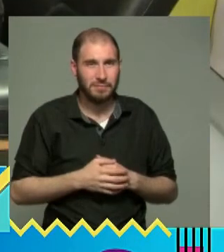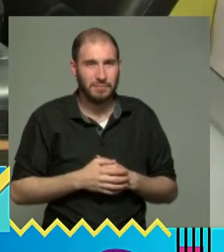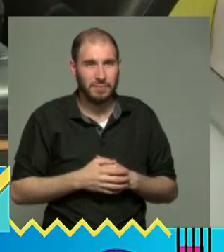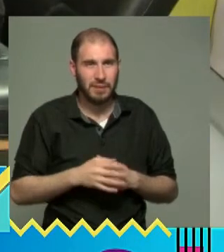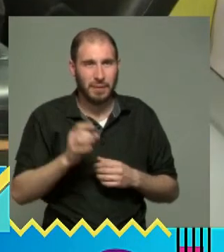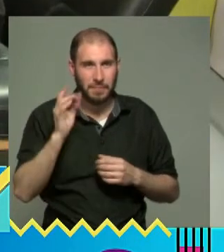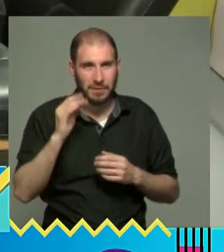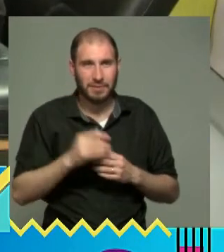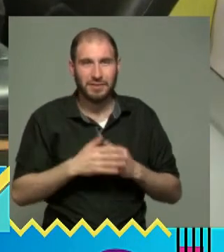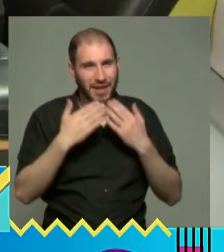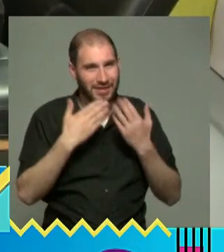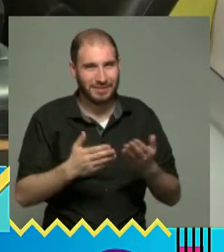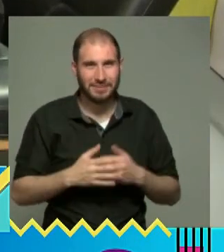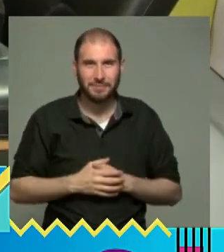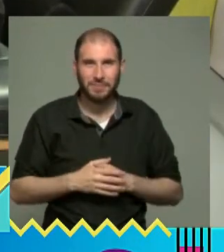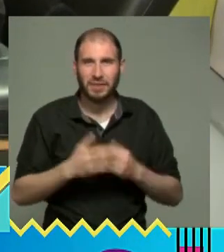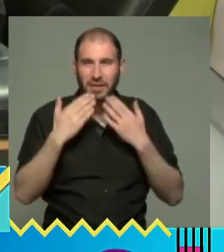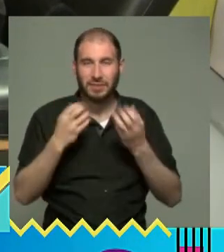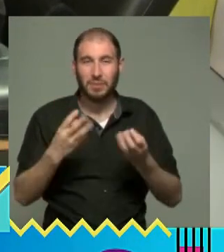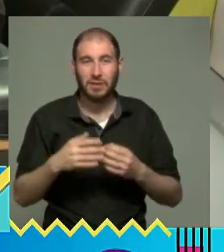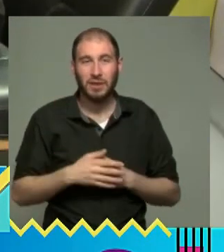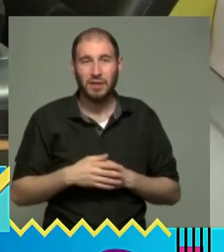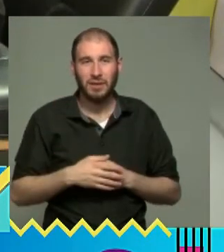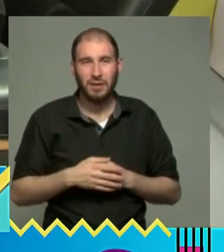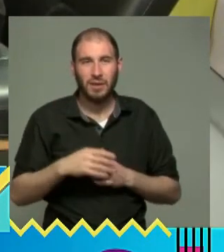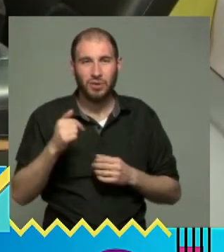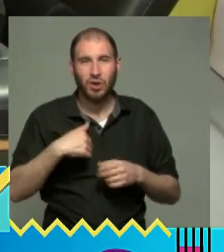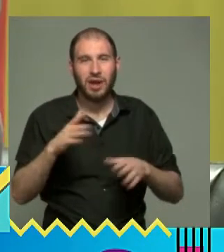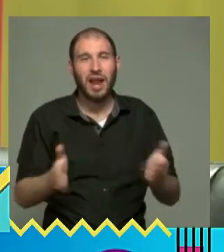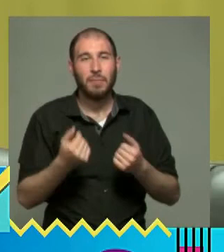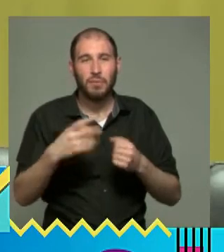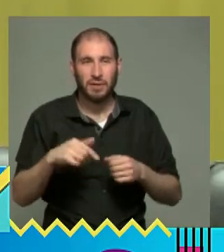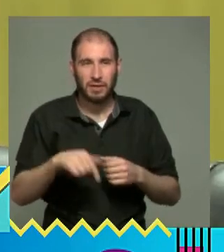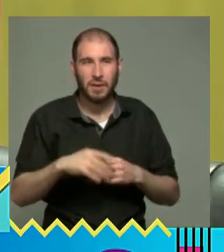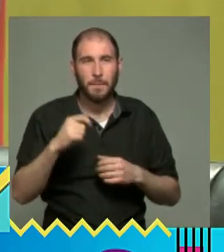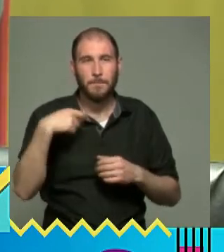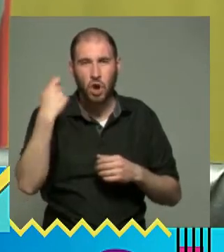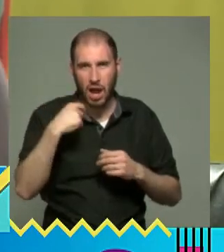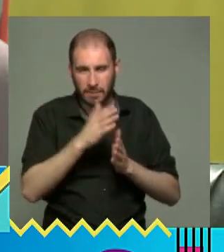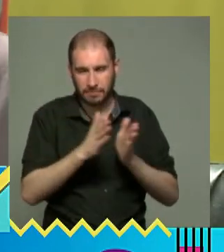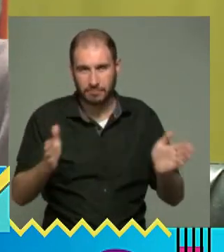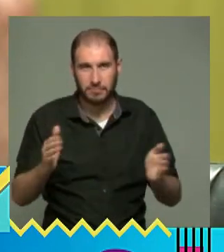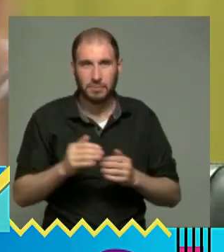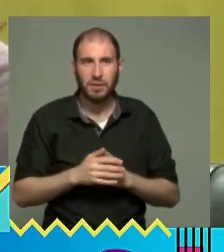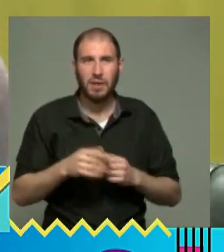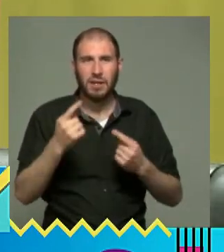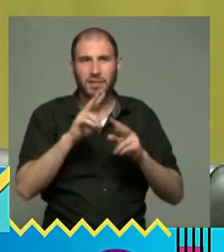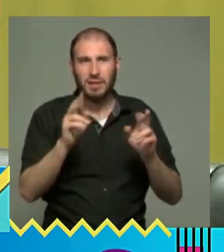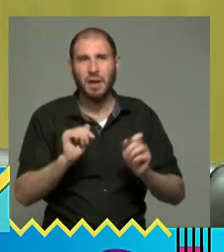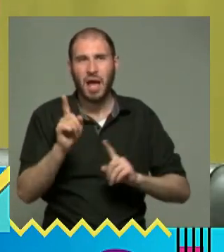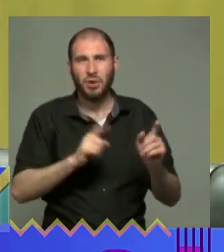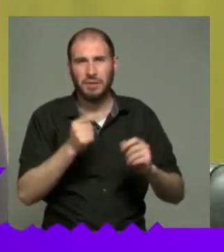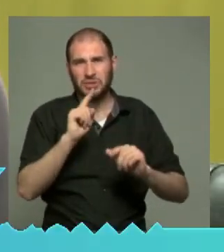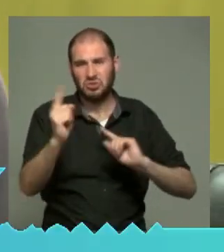con Karen, vamos Gracias. con Karen. Gracias porque a lo largo de todo, y bueno, voy a tratar de hacerlo rápido porque a lo largo de todo el programa han quedado como algunos temas un